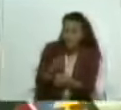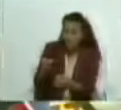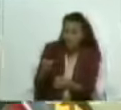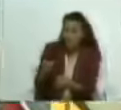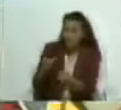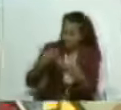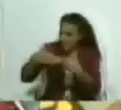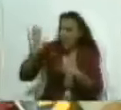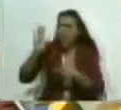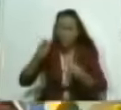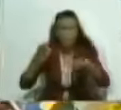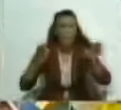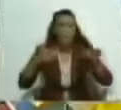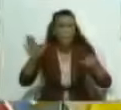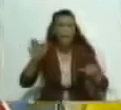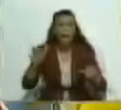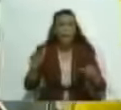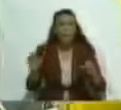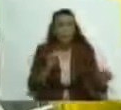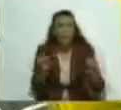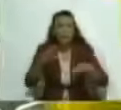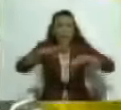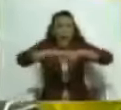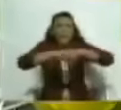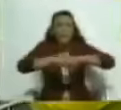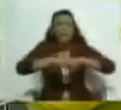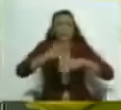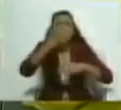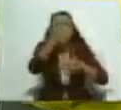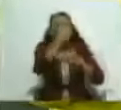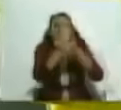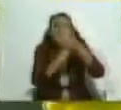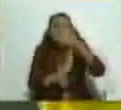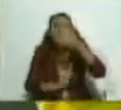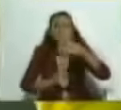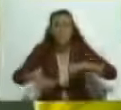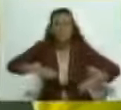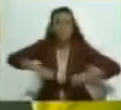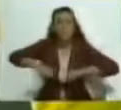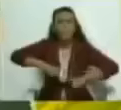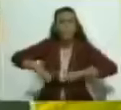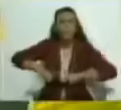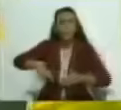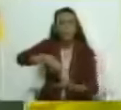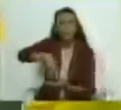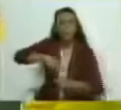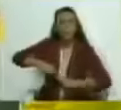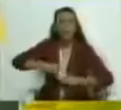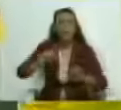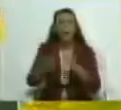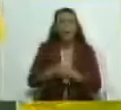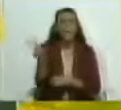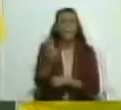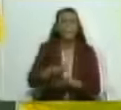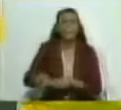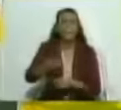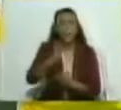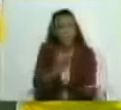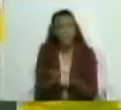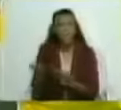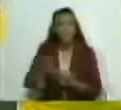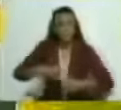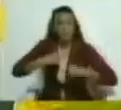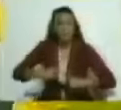de aquí, vamos y pónganse las alpargatas, porque los invito a bailar el joropo por el cambio en Venezuela. Los invito a